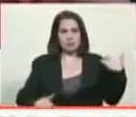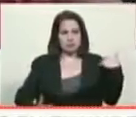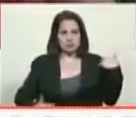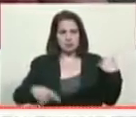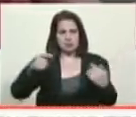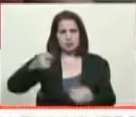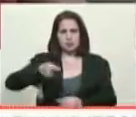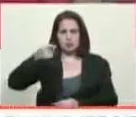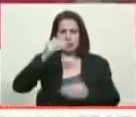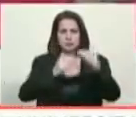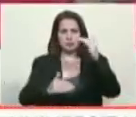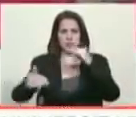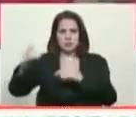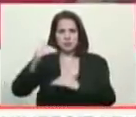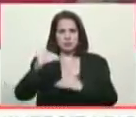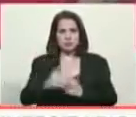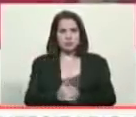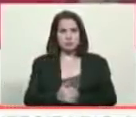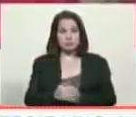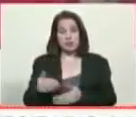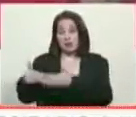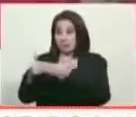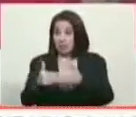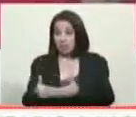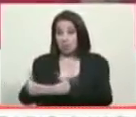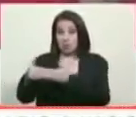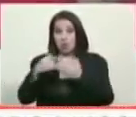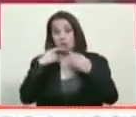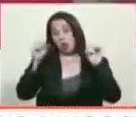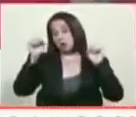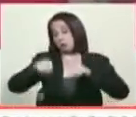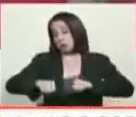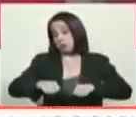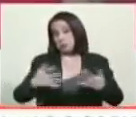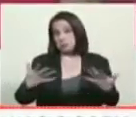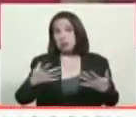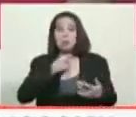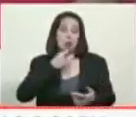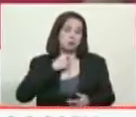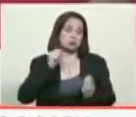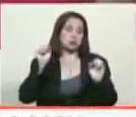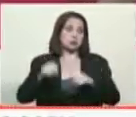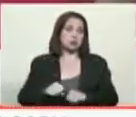Supremo. Y Estados Unidos dirá, yes, sir, me gusta.